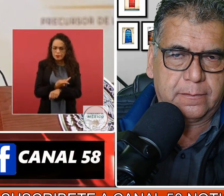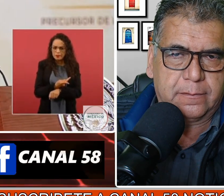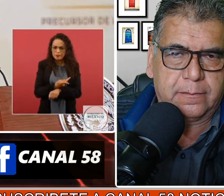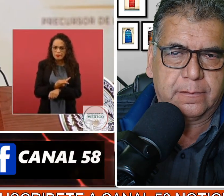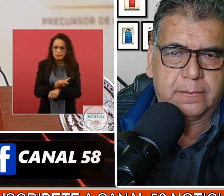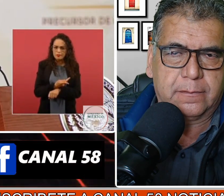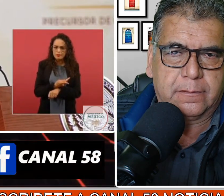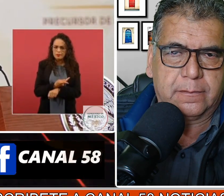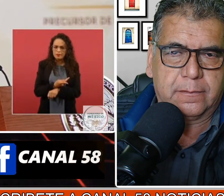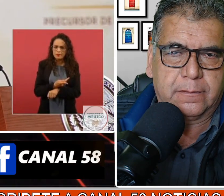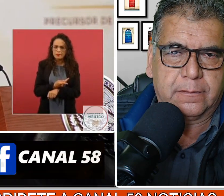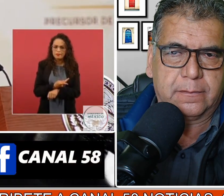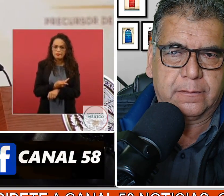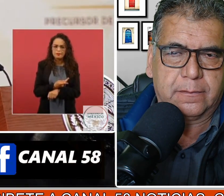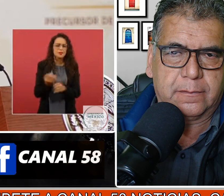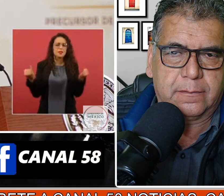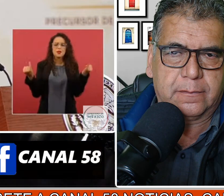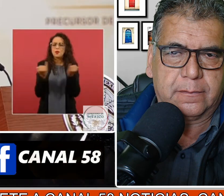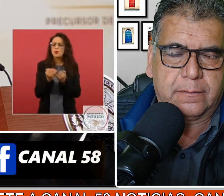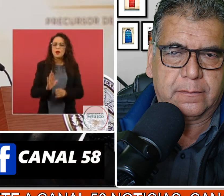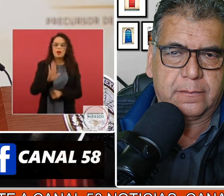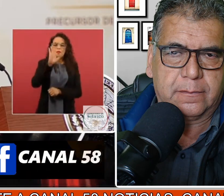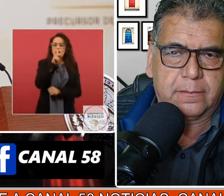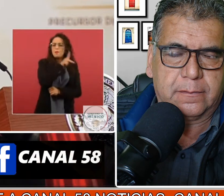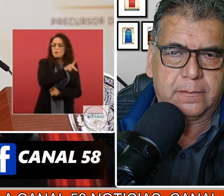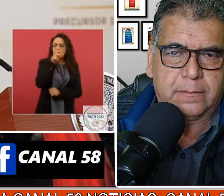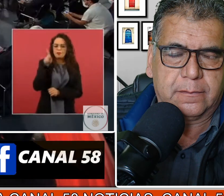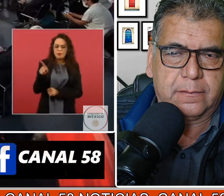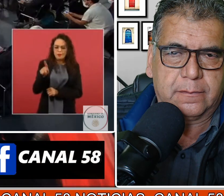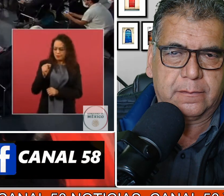Es como esto que hablábamos. Si voy a hacer mi lista